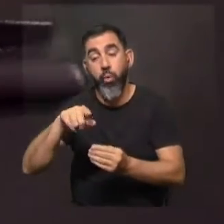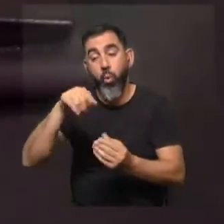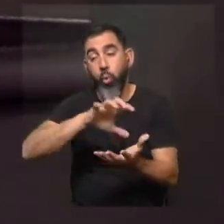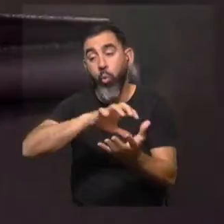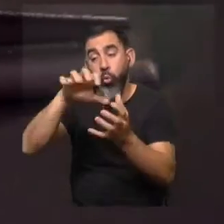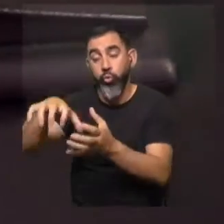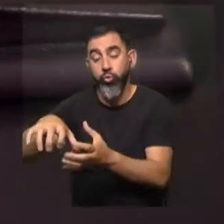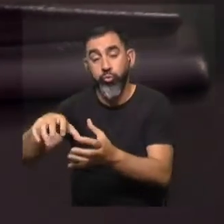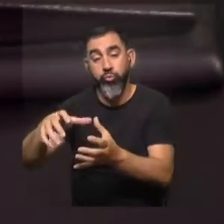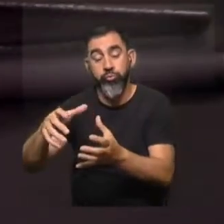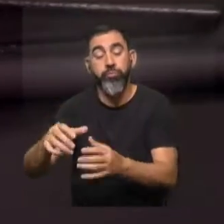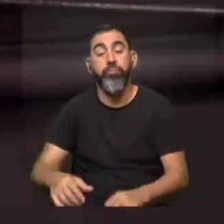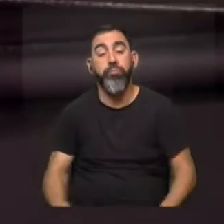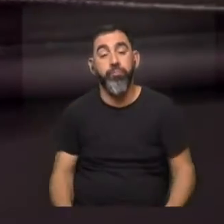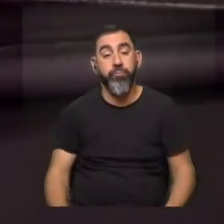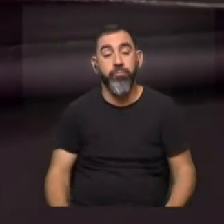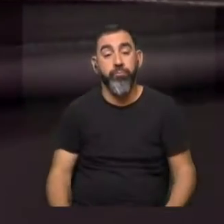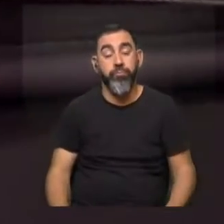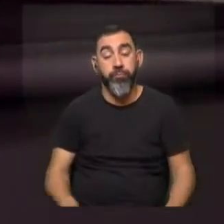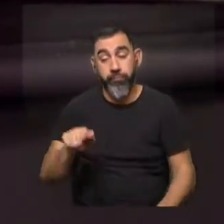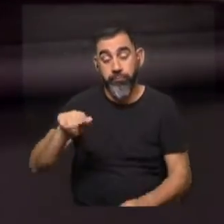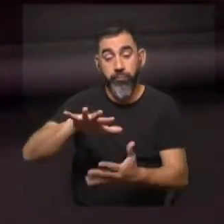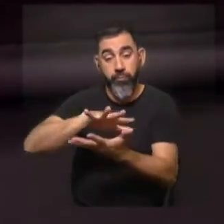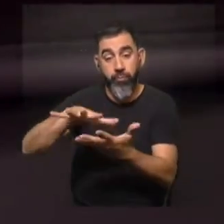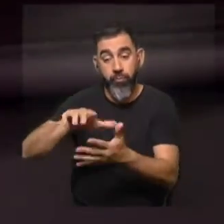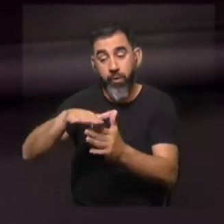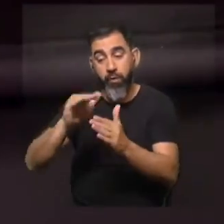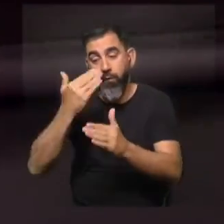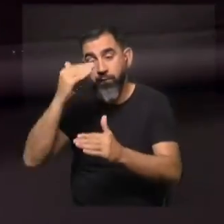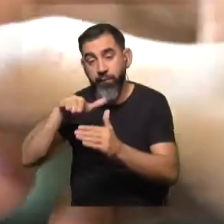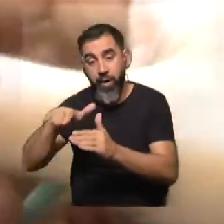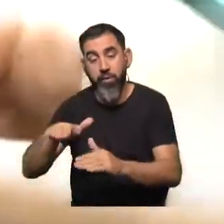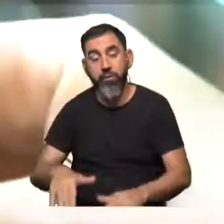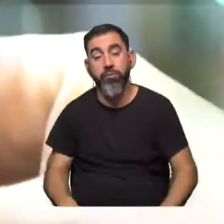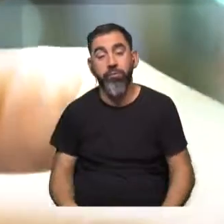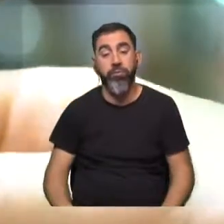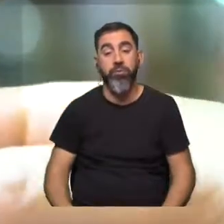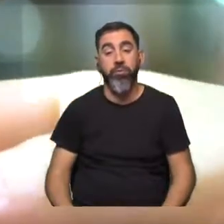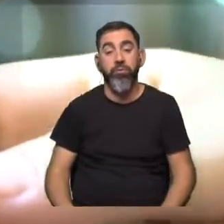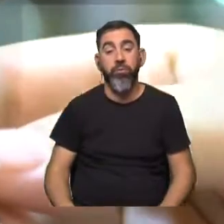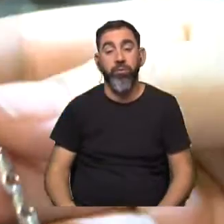lugar del oro, que ese lugar finalmente va a ser el depósito.